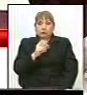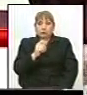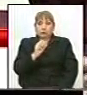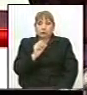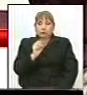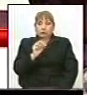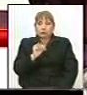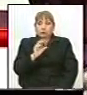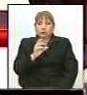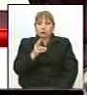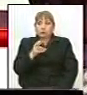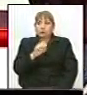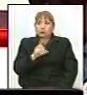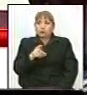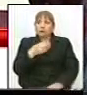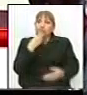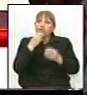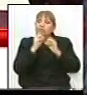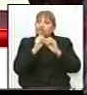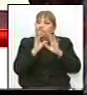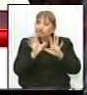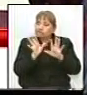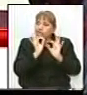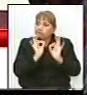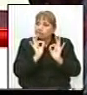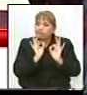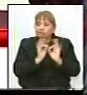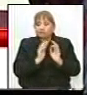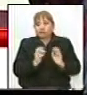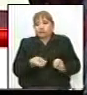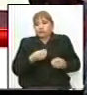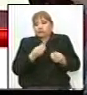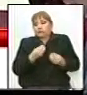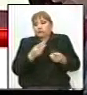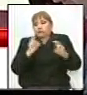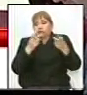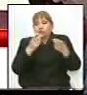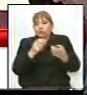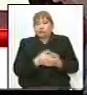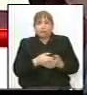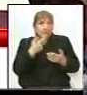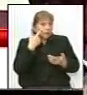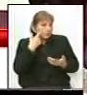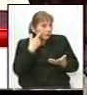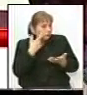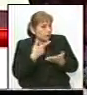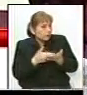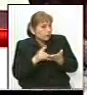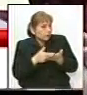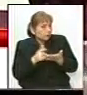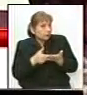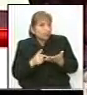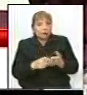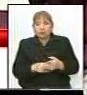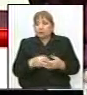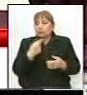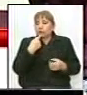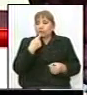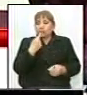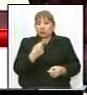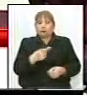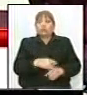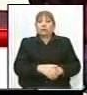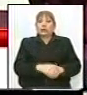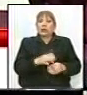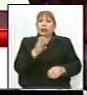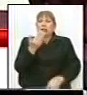los candidatos la transparencia, ¿no?, y cómo se está operando el tema de la fiscalización? Como acabo de indicar,